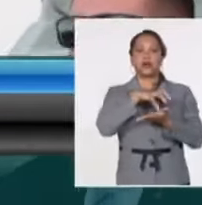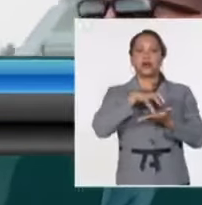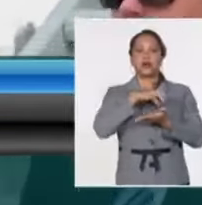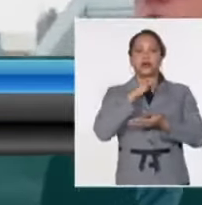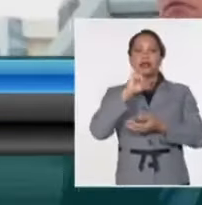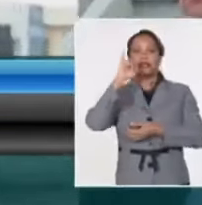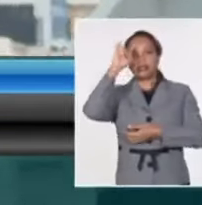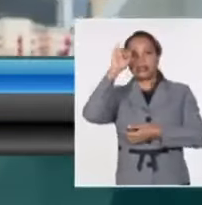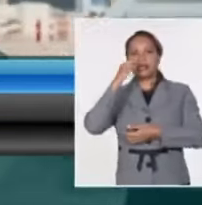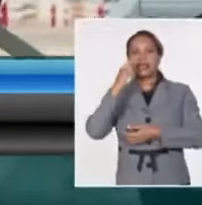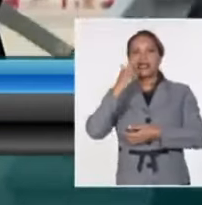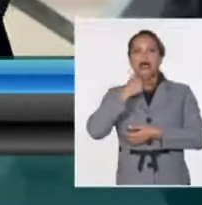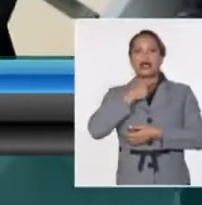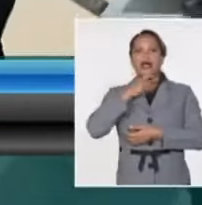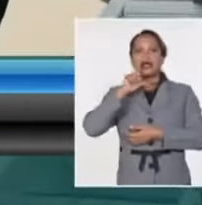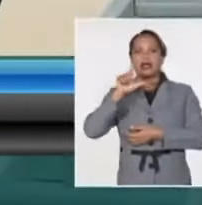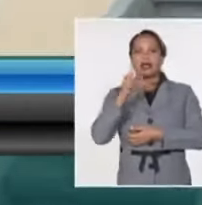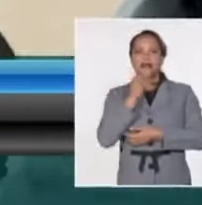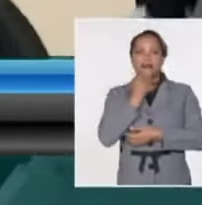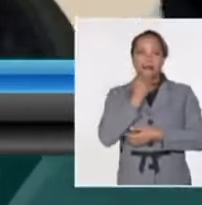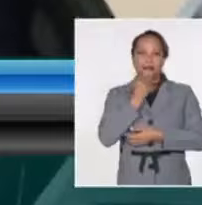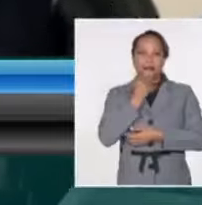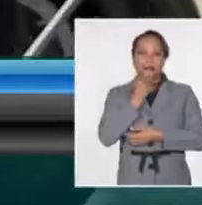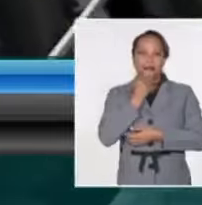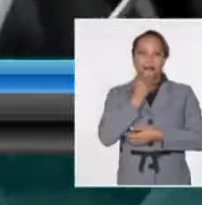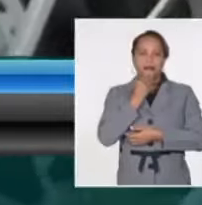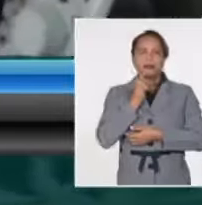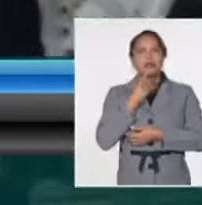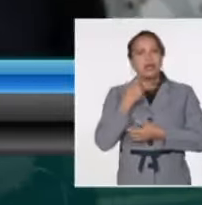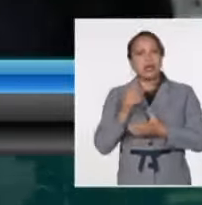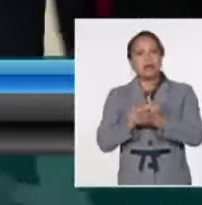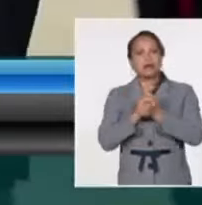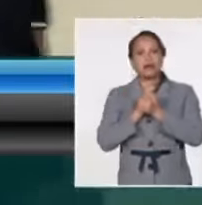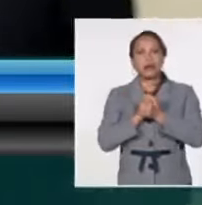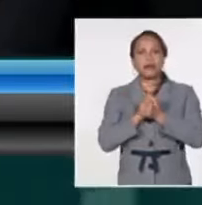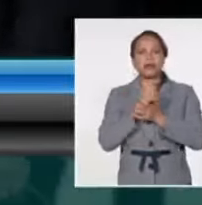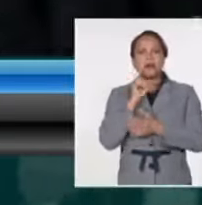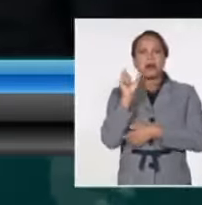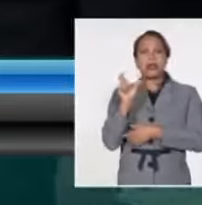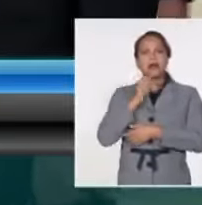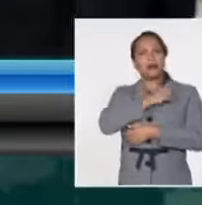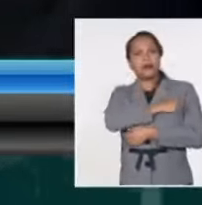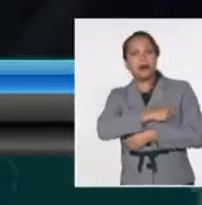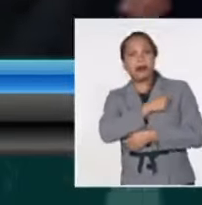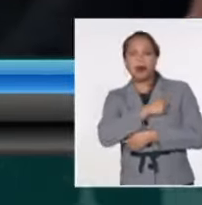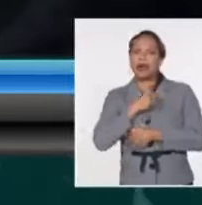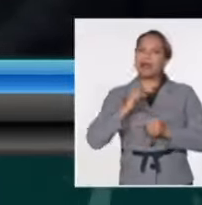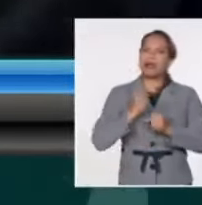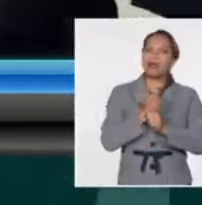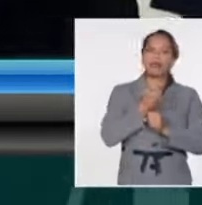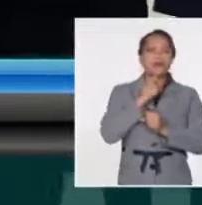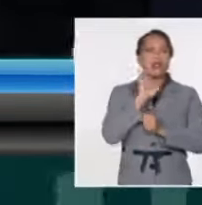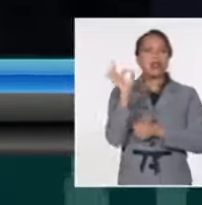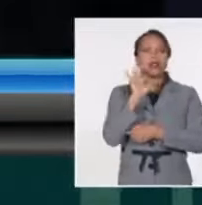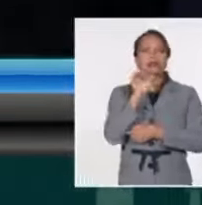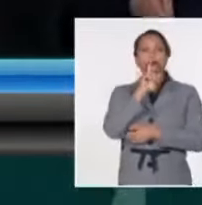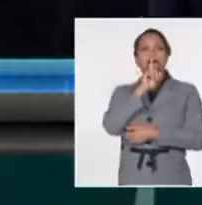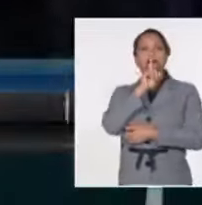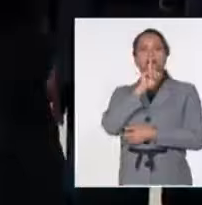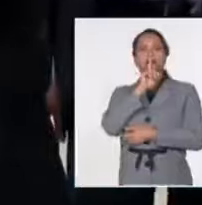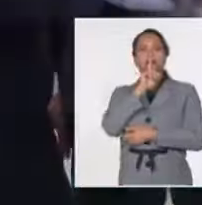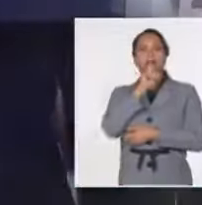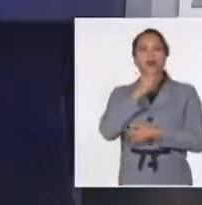con las víctimas del Estado hebreo Pero ni una palabra de condolencia expresó sobre las masacres contra los palestinos en